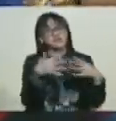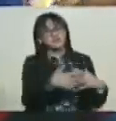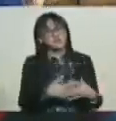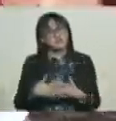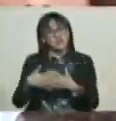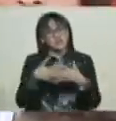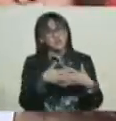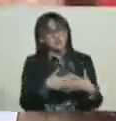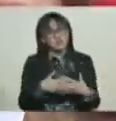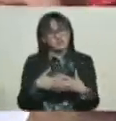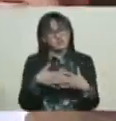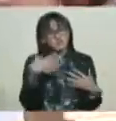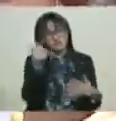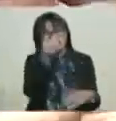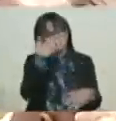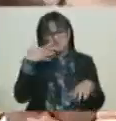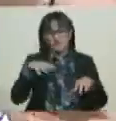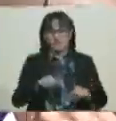norteamericano